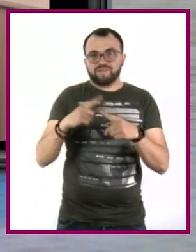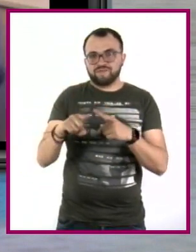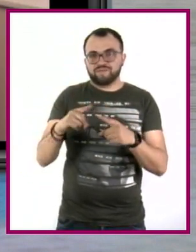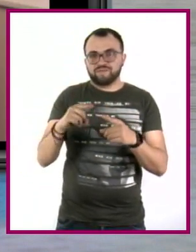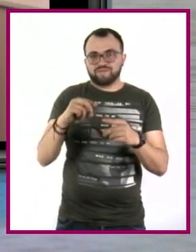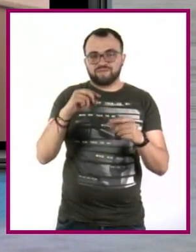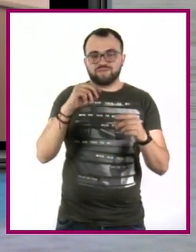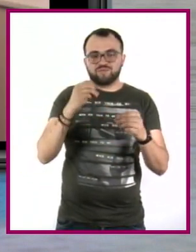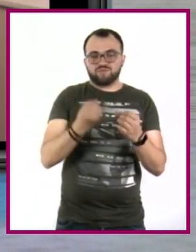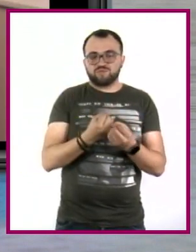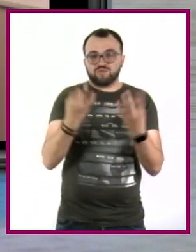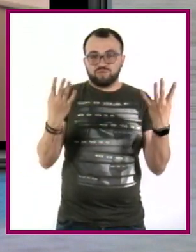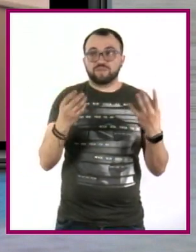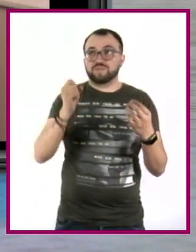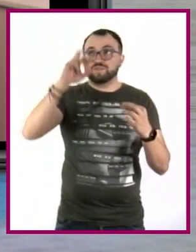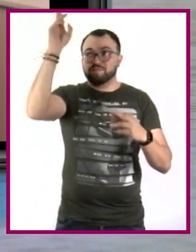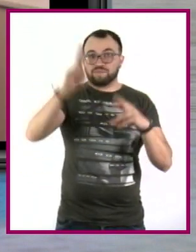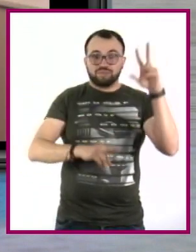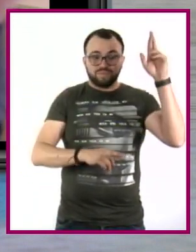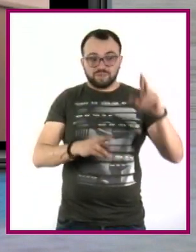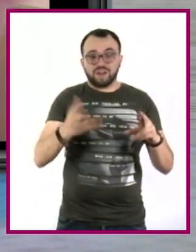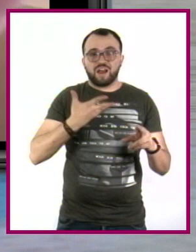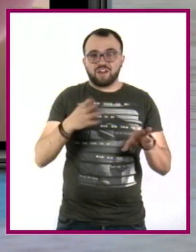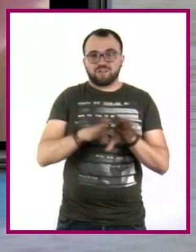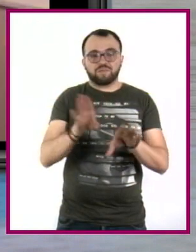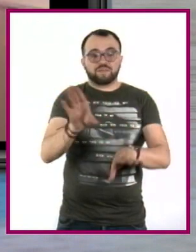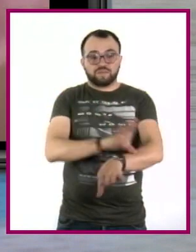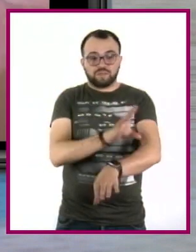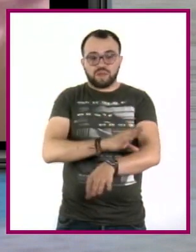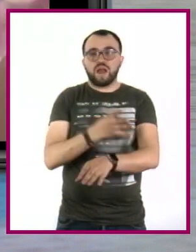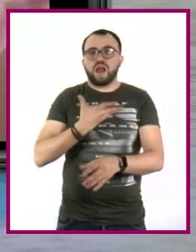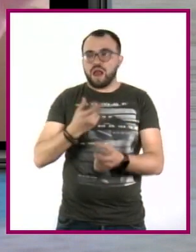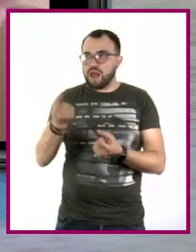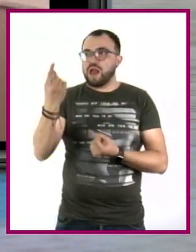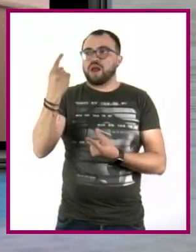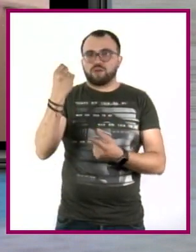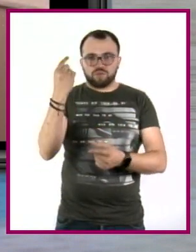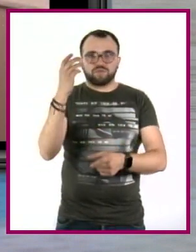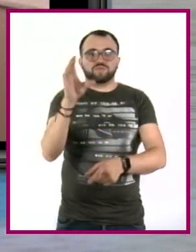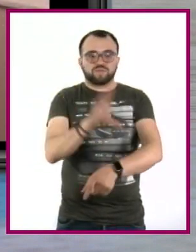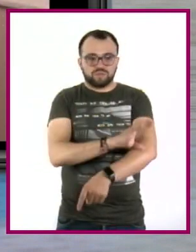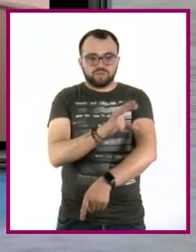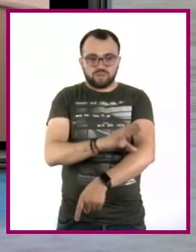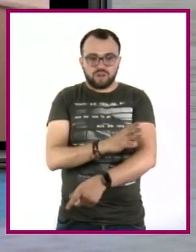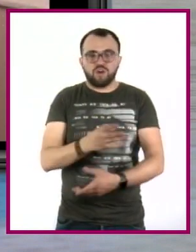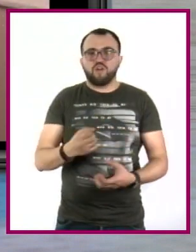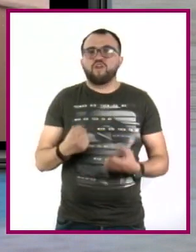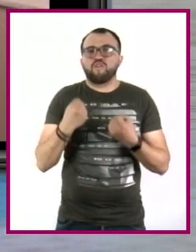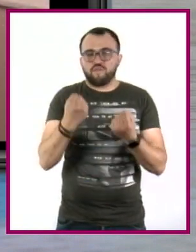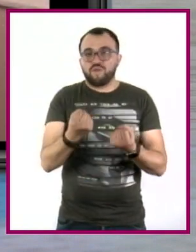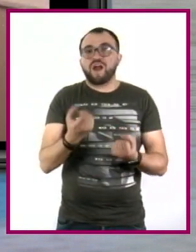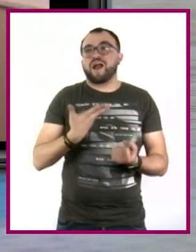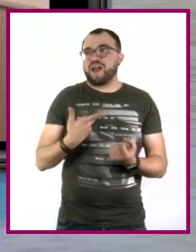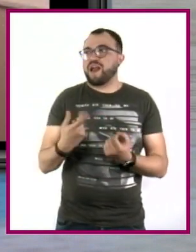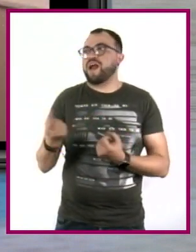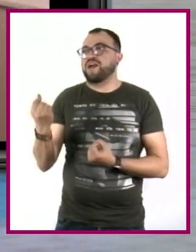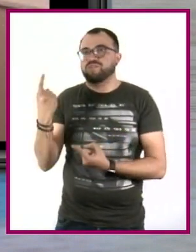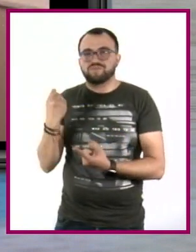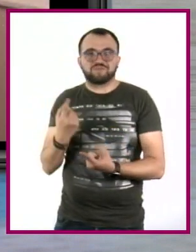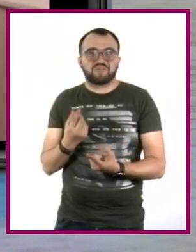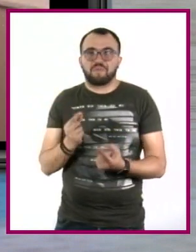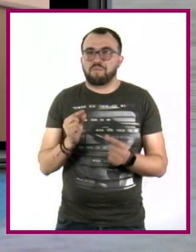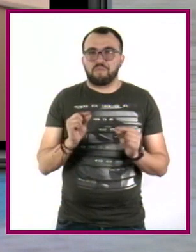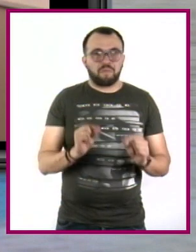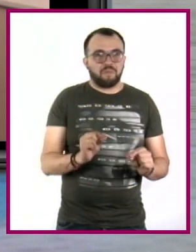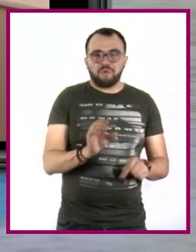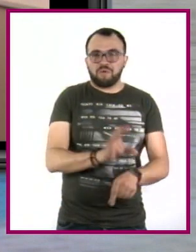un espectro de energía y hay ciertas energías que son muy abundantes y luego hay ciertas energías que son muy poco abundantes. Y